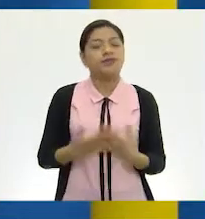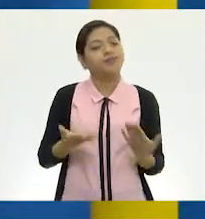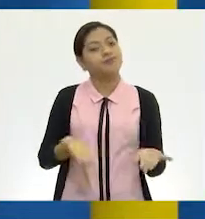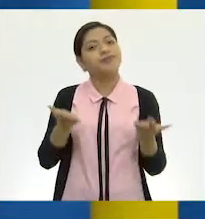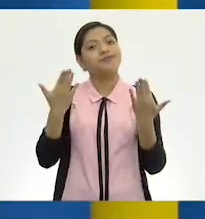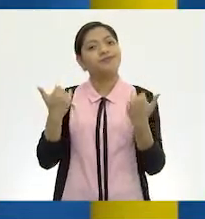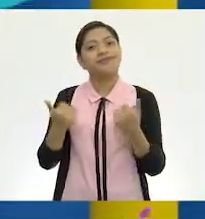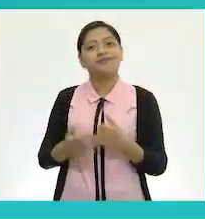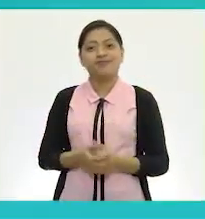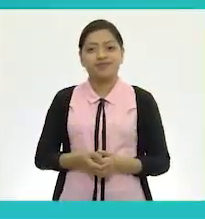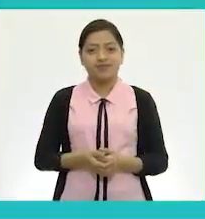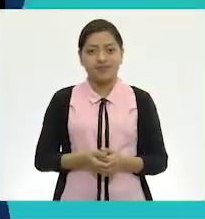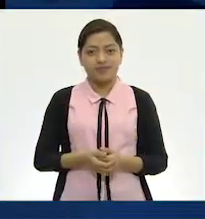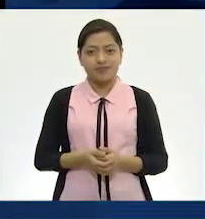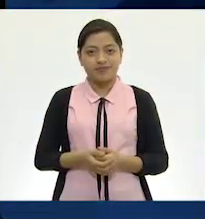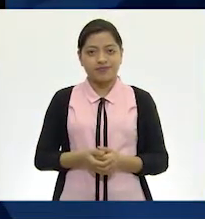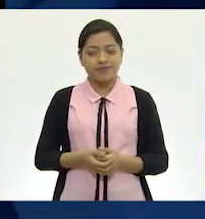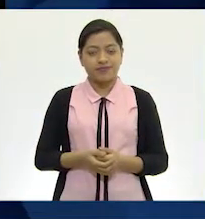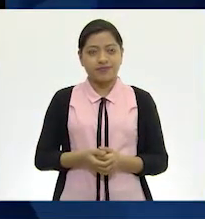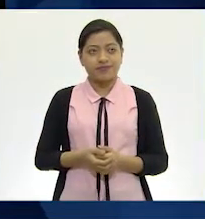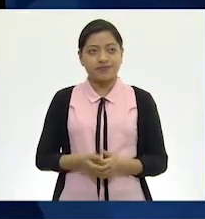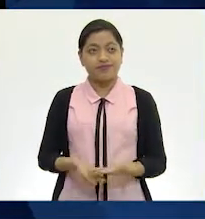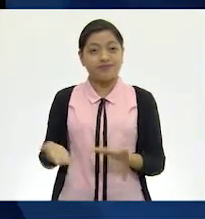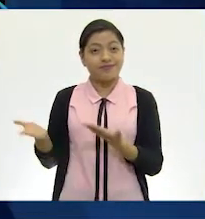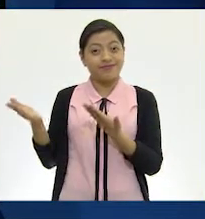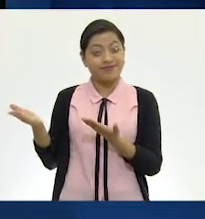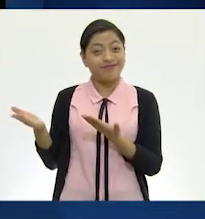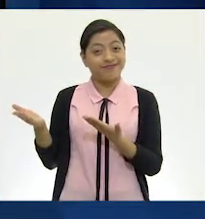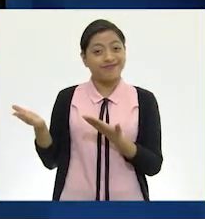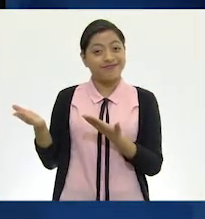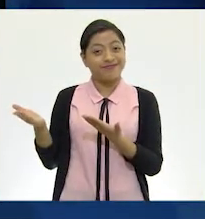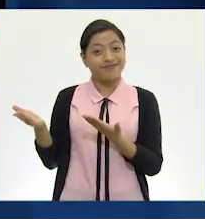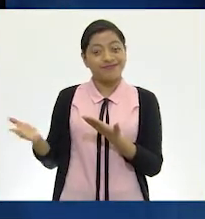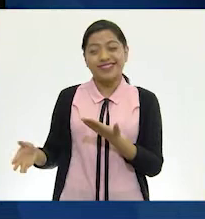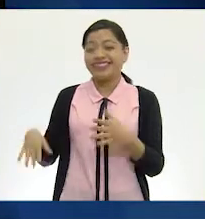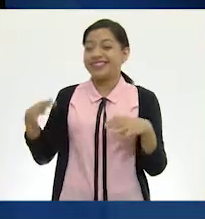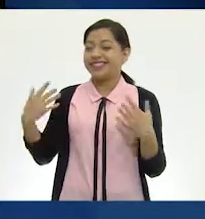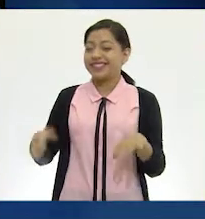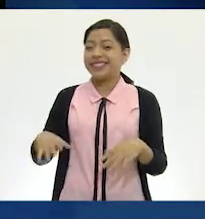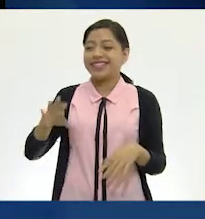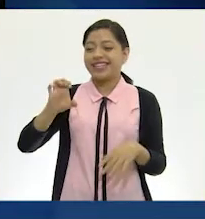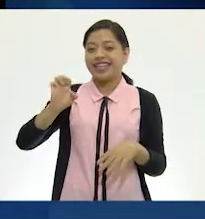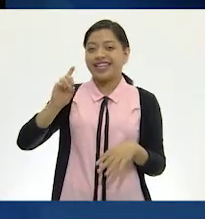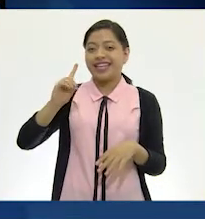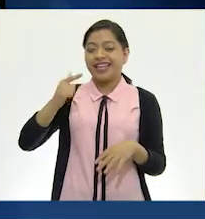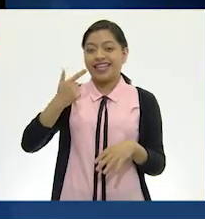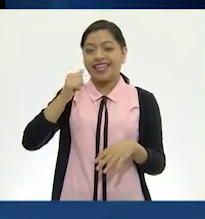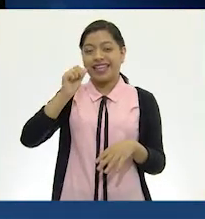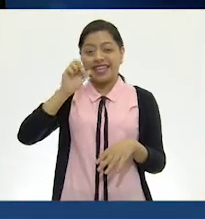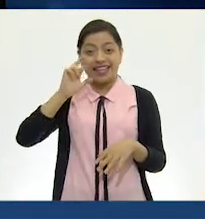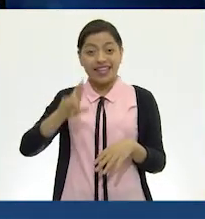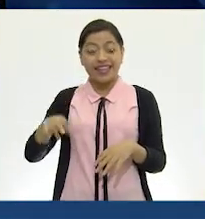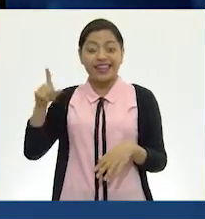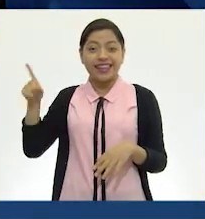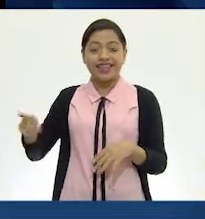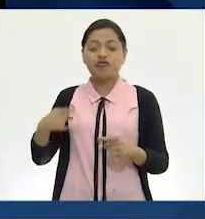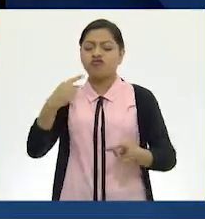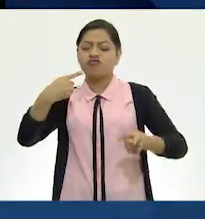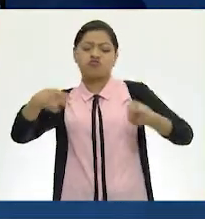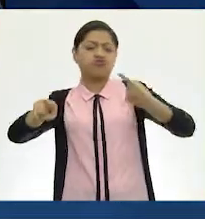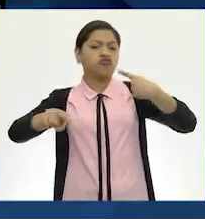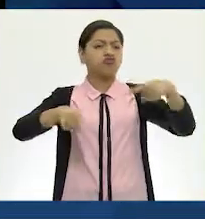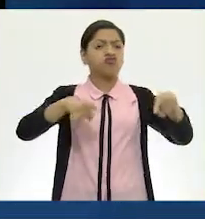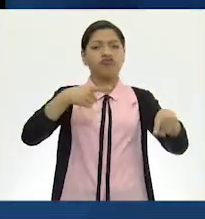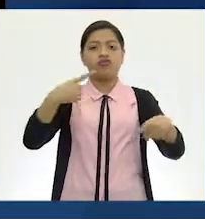¡Vamos! Nos encontramos nada más y nada menos que con Edgar Uscanga, director de la